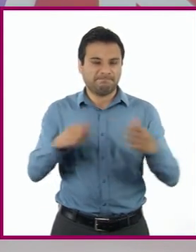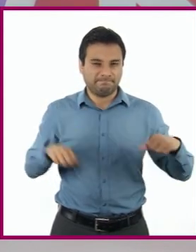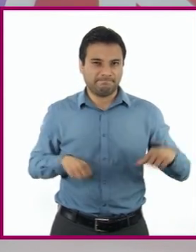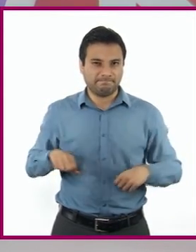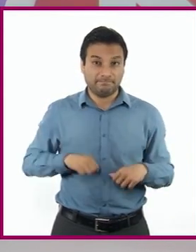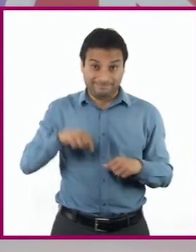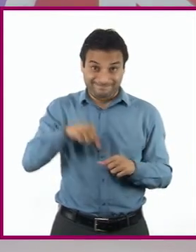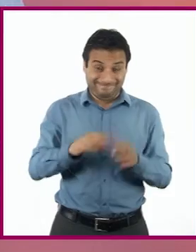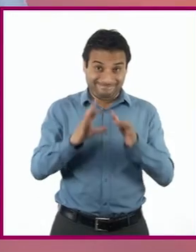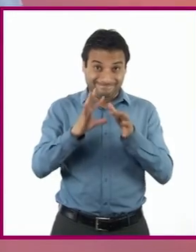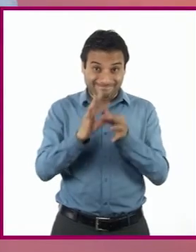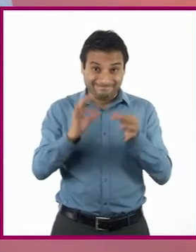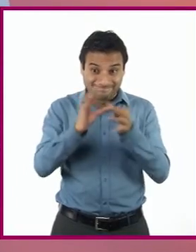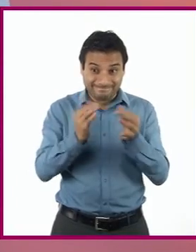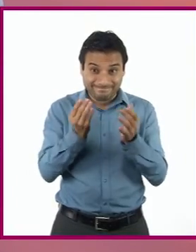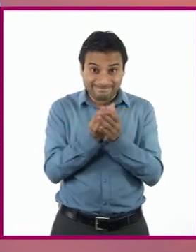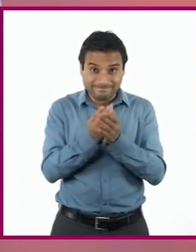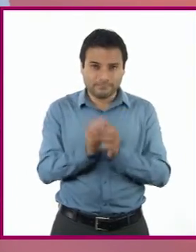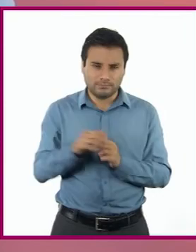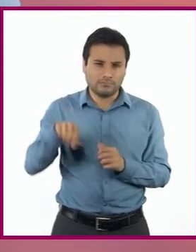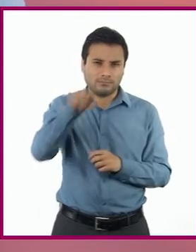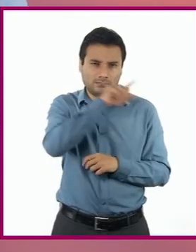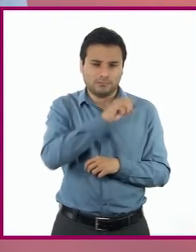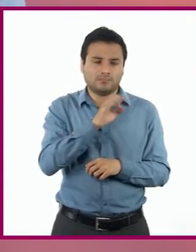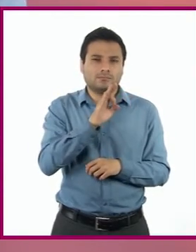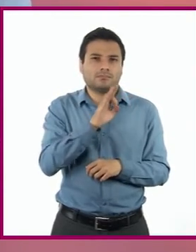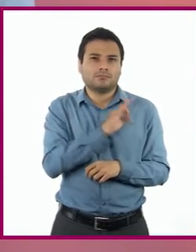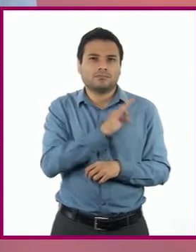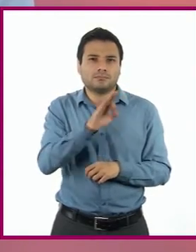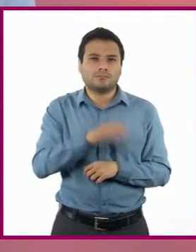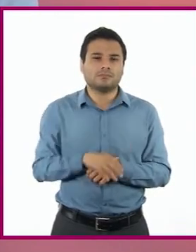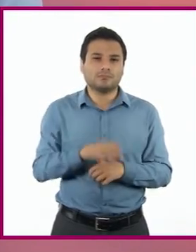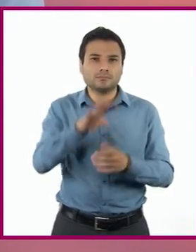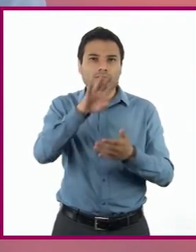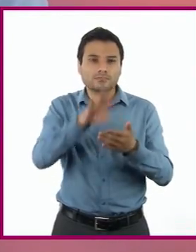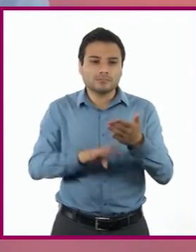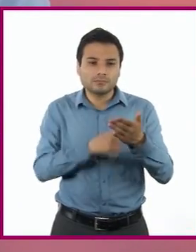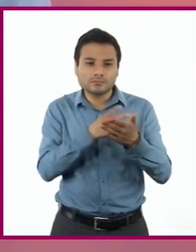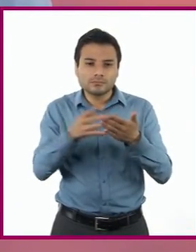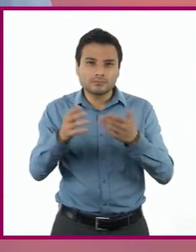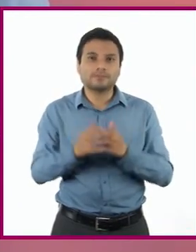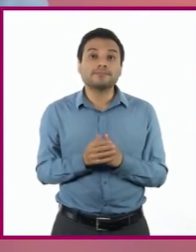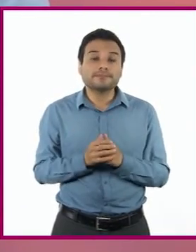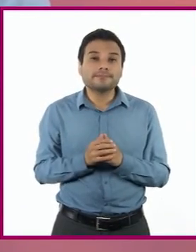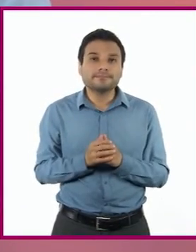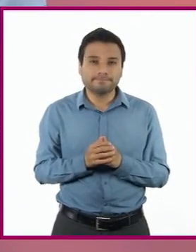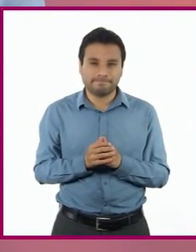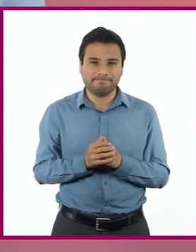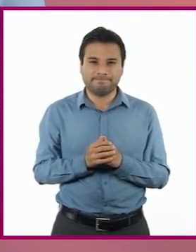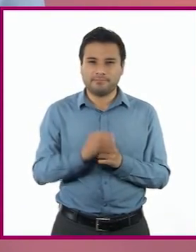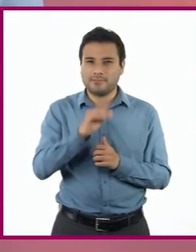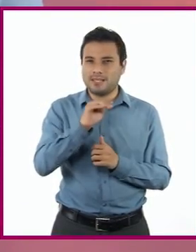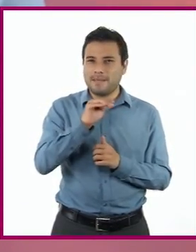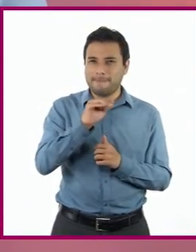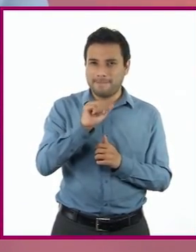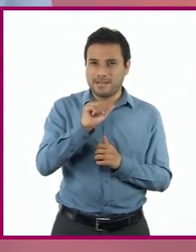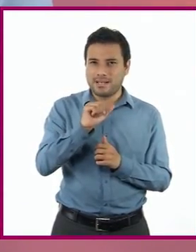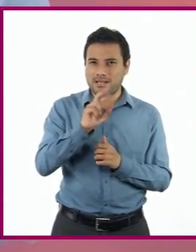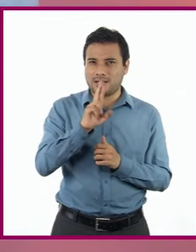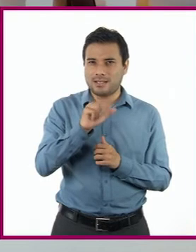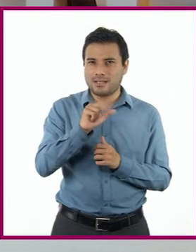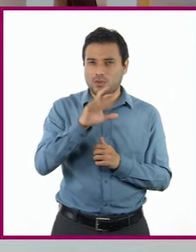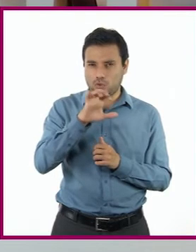lo visto en esta sesión, indaguen y realicen una tabla de la clasificación de los marcadores